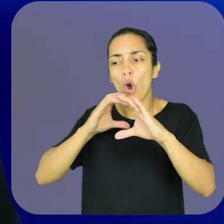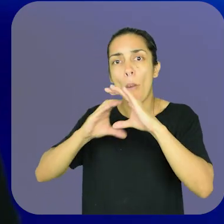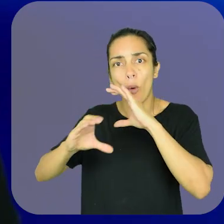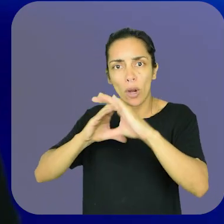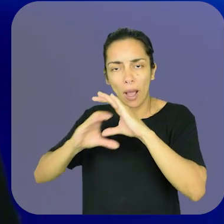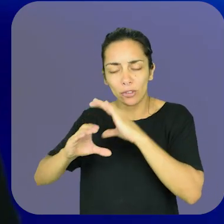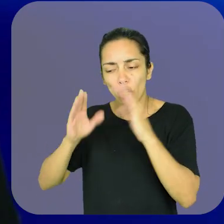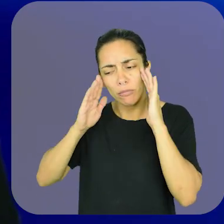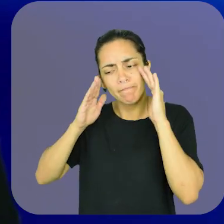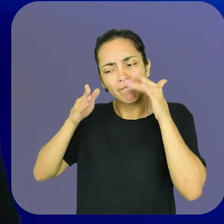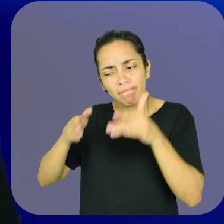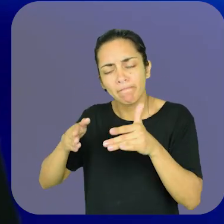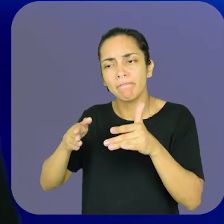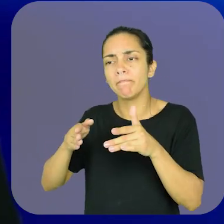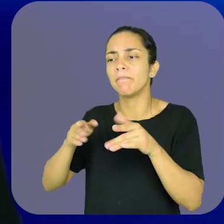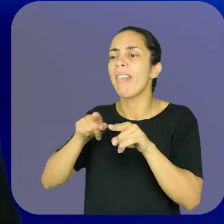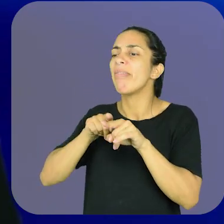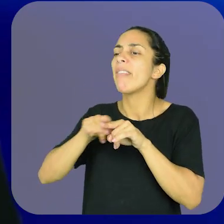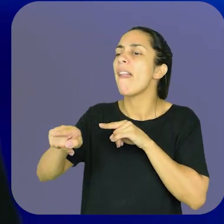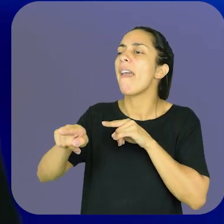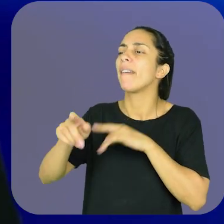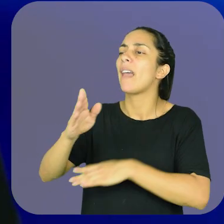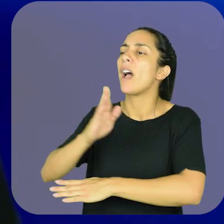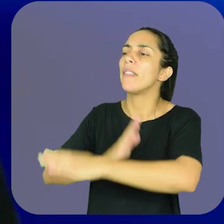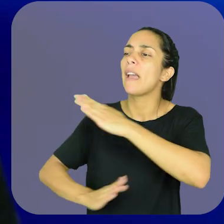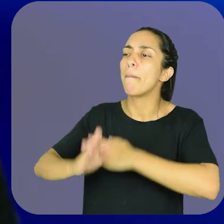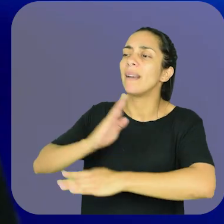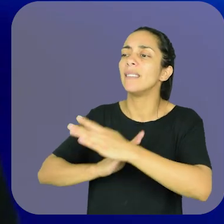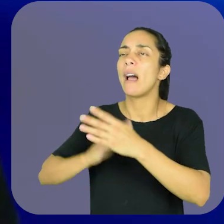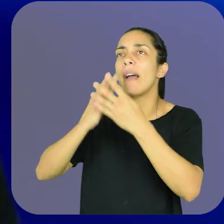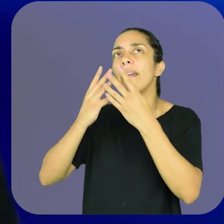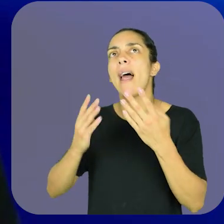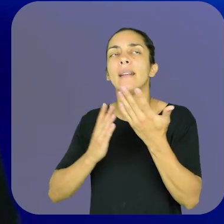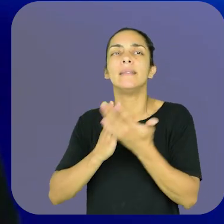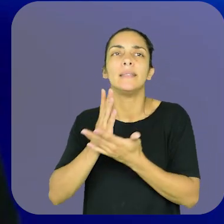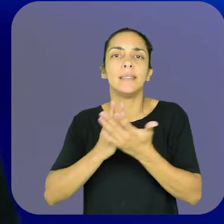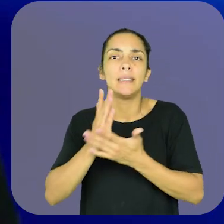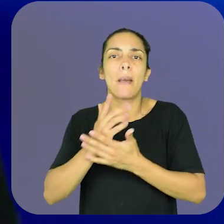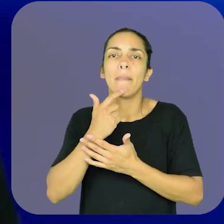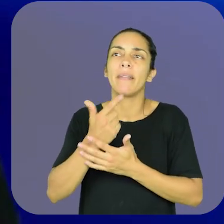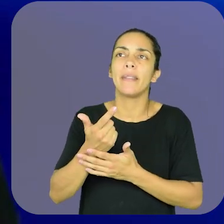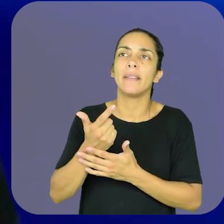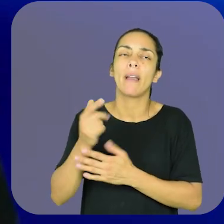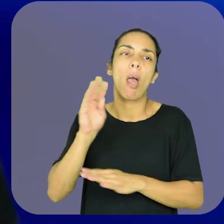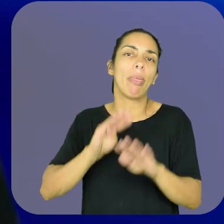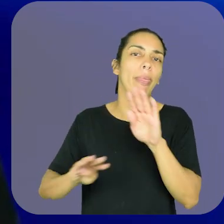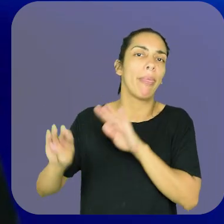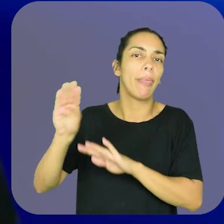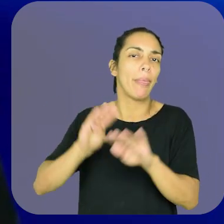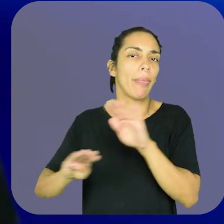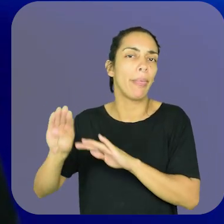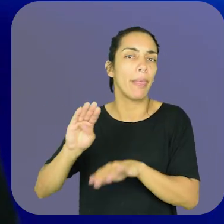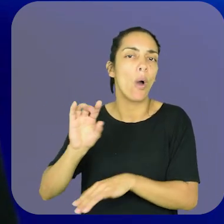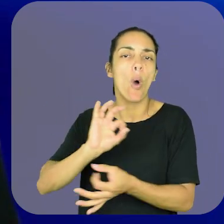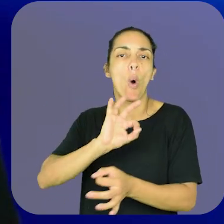comunicación directa con la discapacidad, porque en general se tiende a usar eufemismos o se intenta huir de